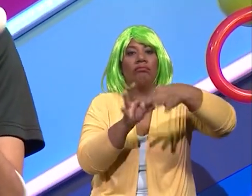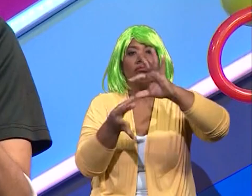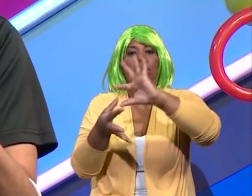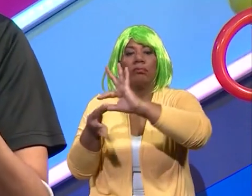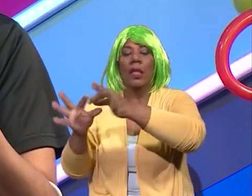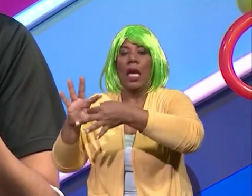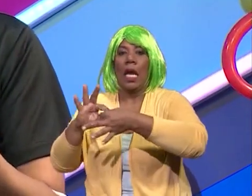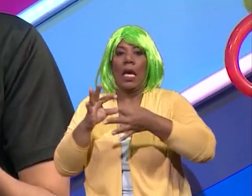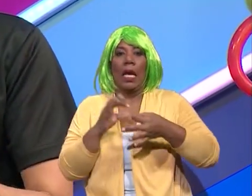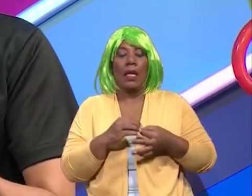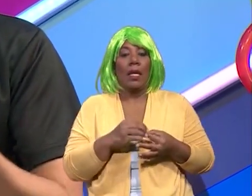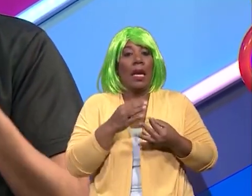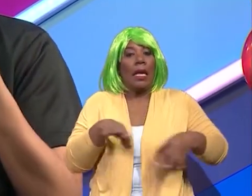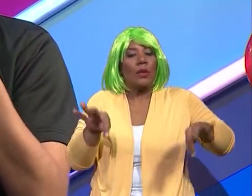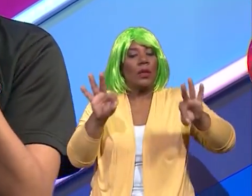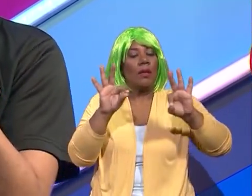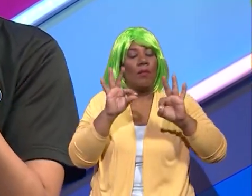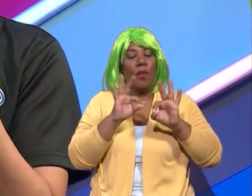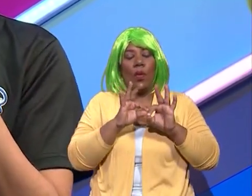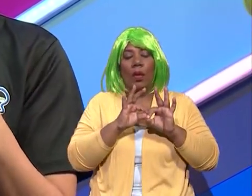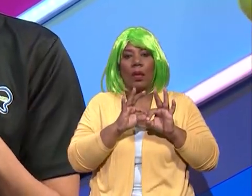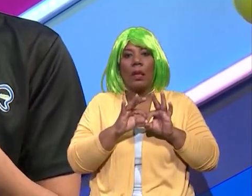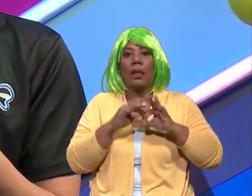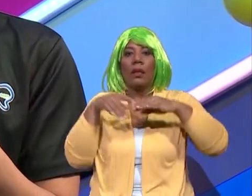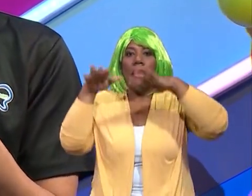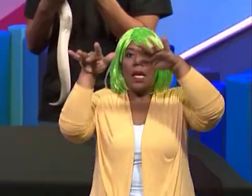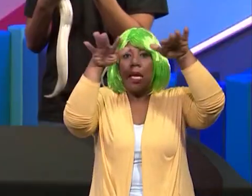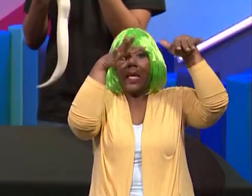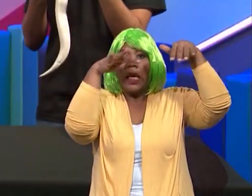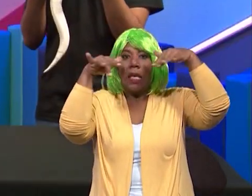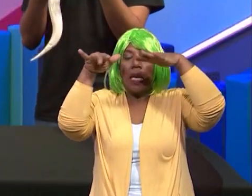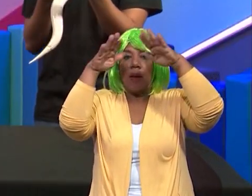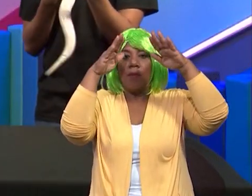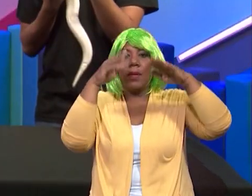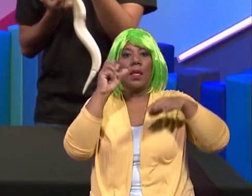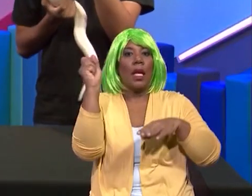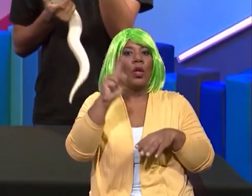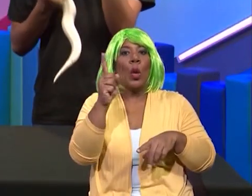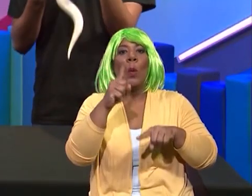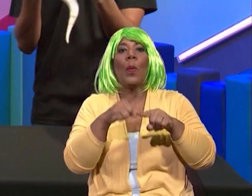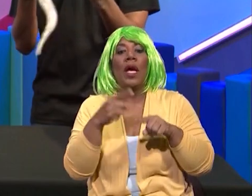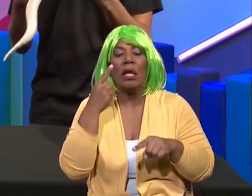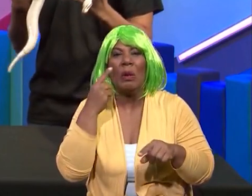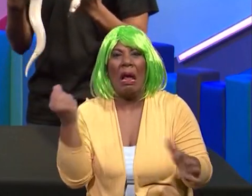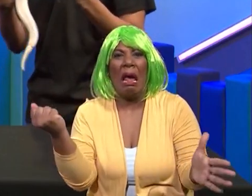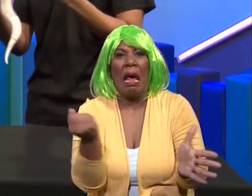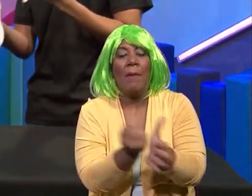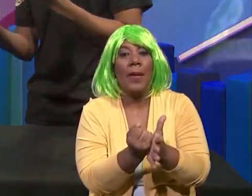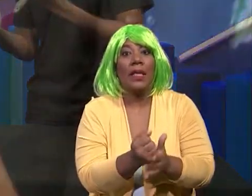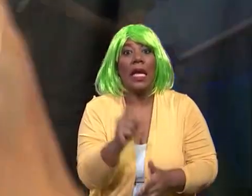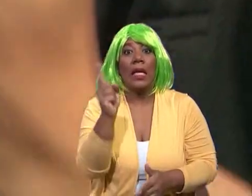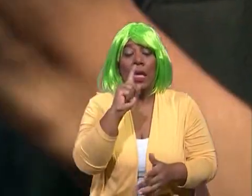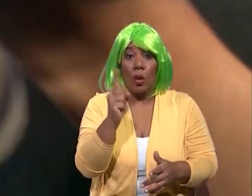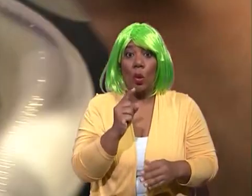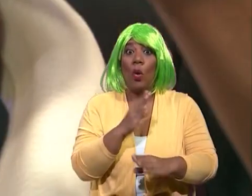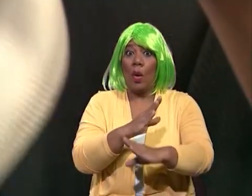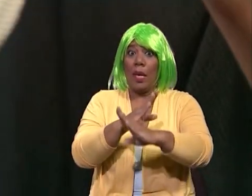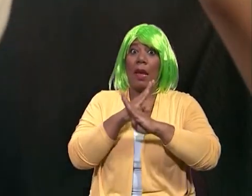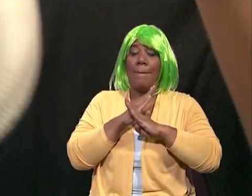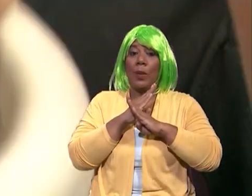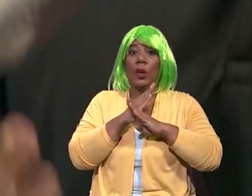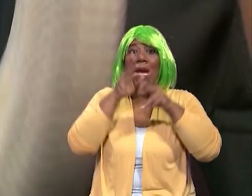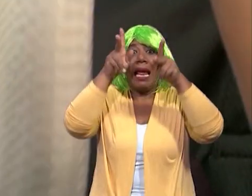todas tienen un valor importante en la naturaleza. Entonces, no es matarlas, porque cada una tiene una función. Ellas nos cuidan a nosotros las enfermedades